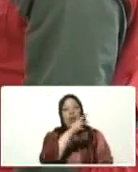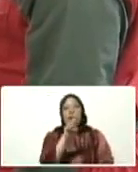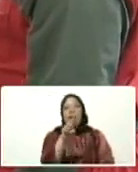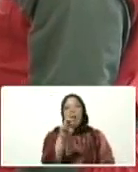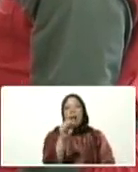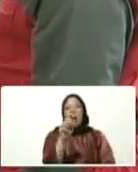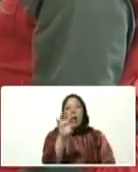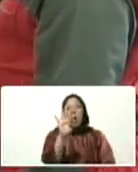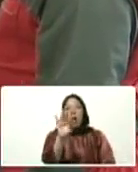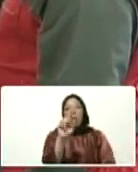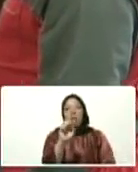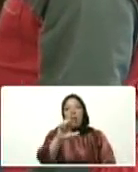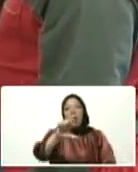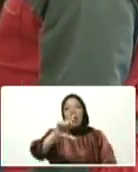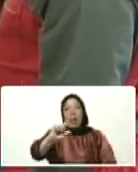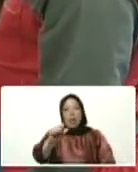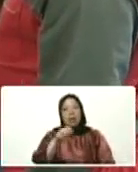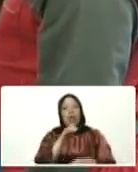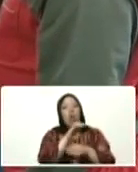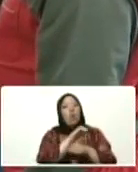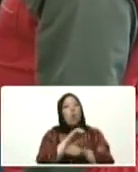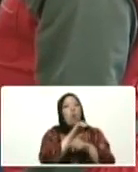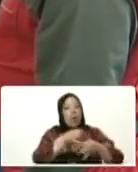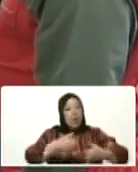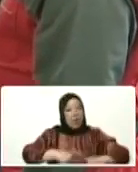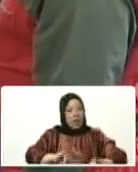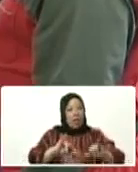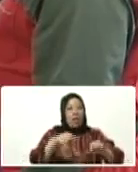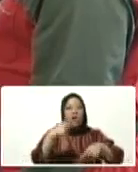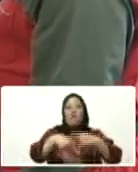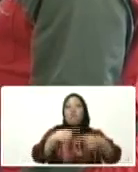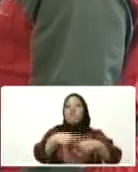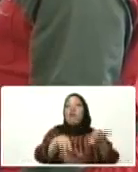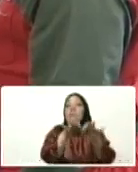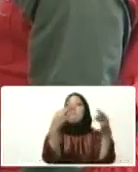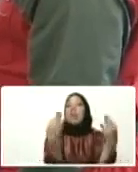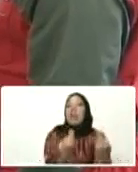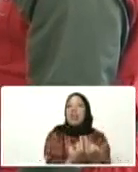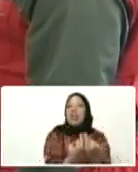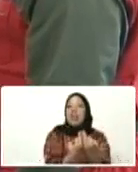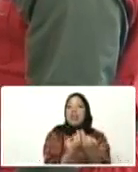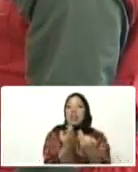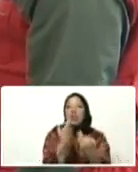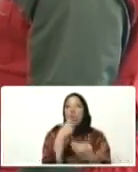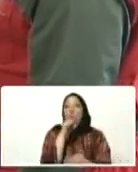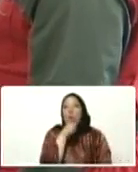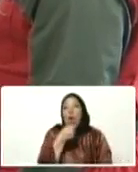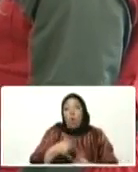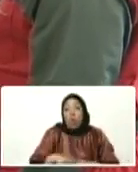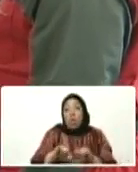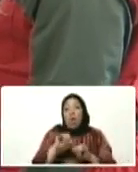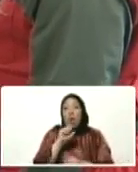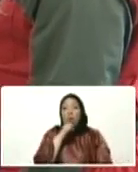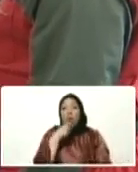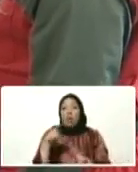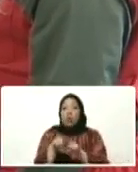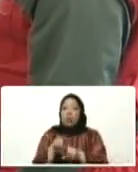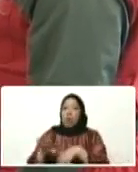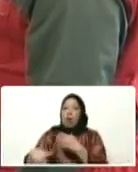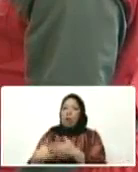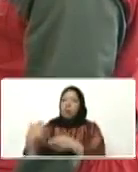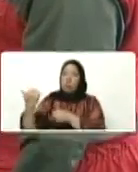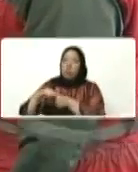quien lo conservó, sus hijos, nietos, tataranietos, hasta que un día llegué a Maracaibo